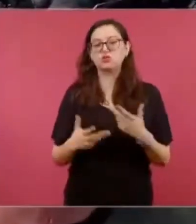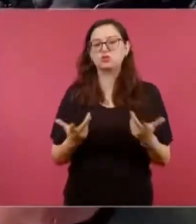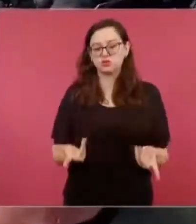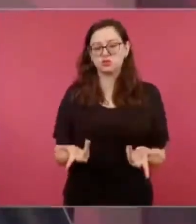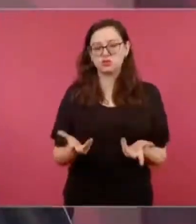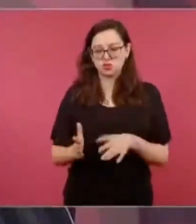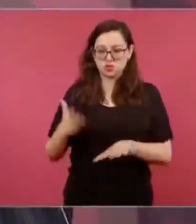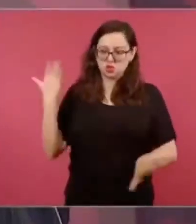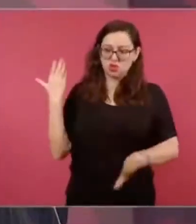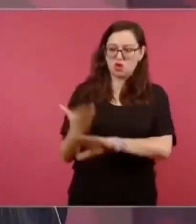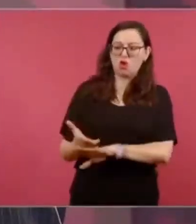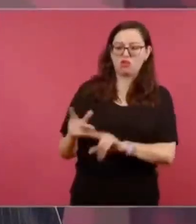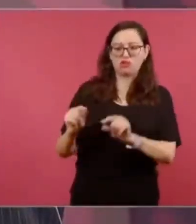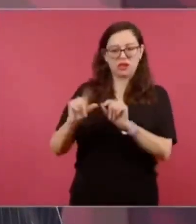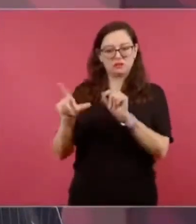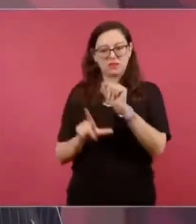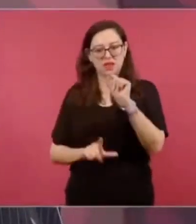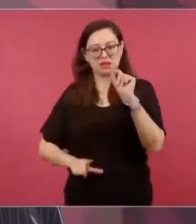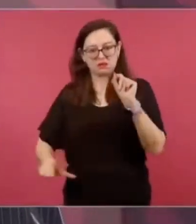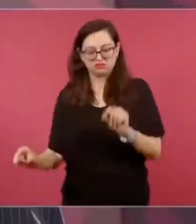problema de México,